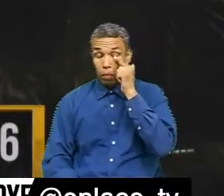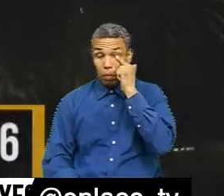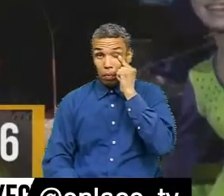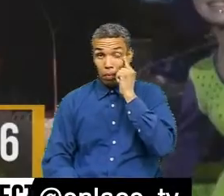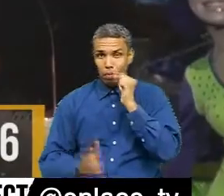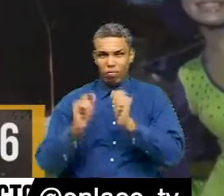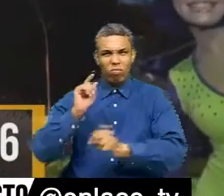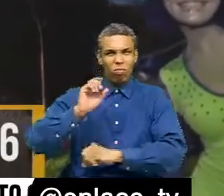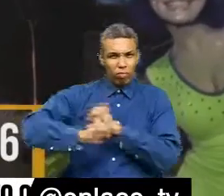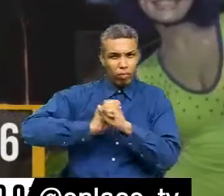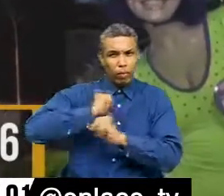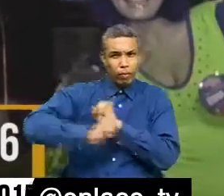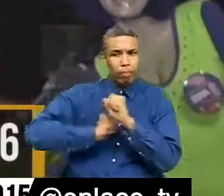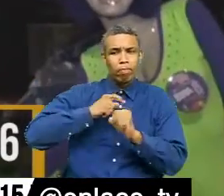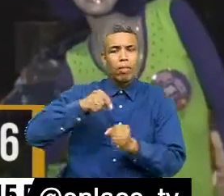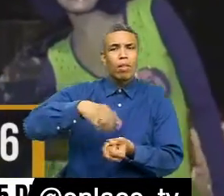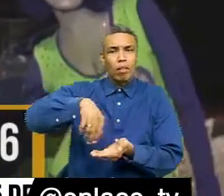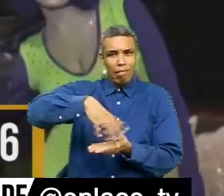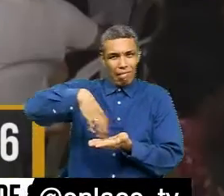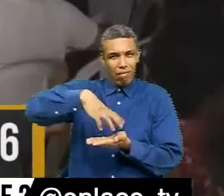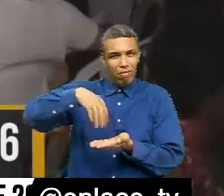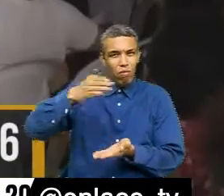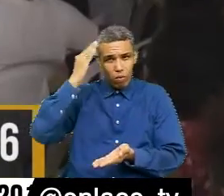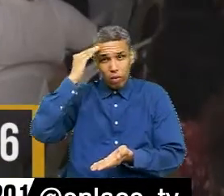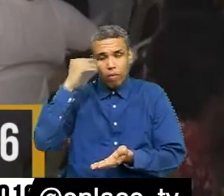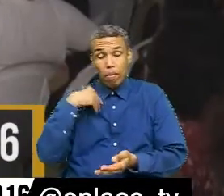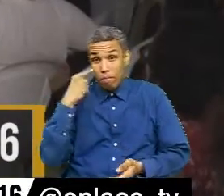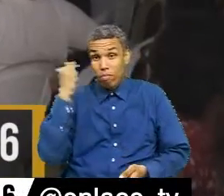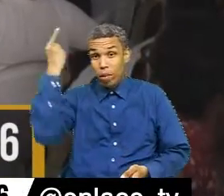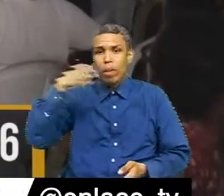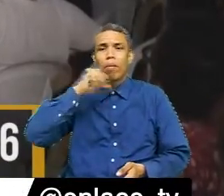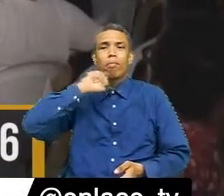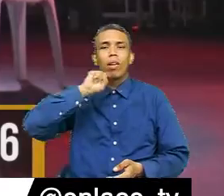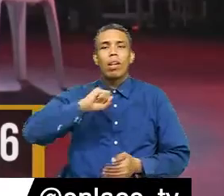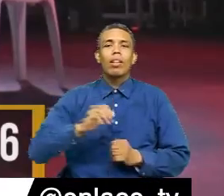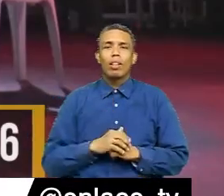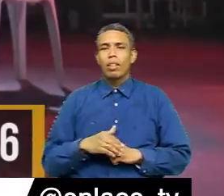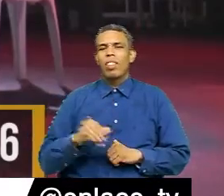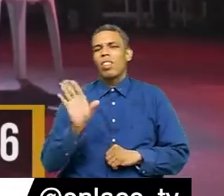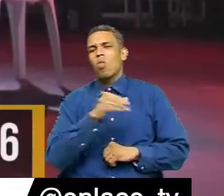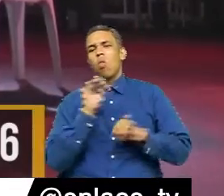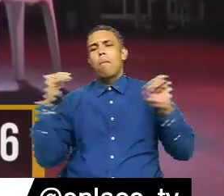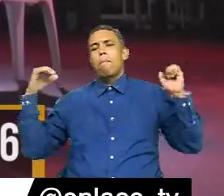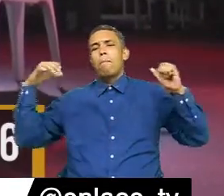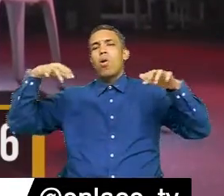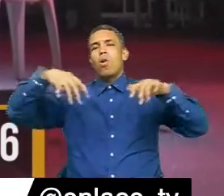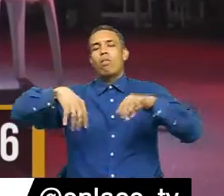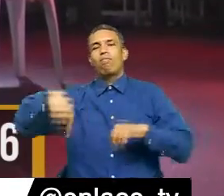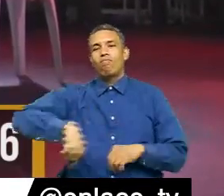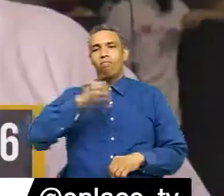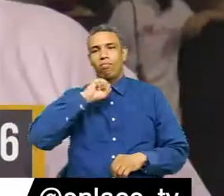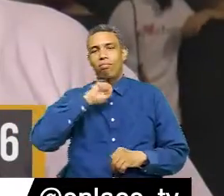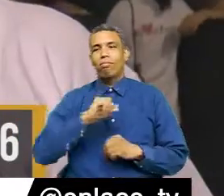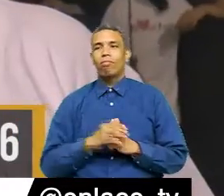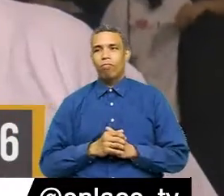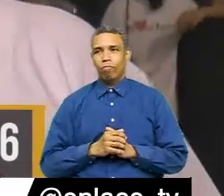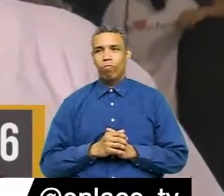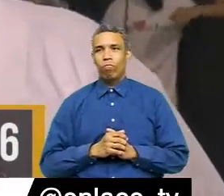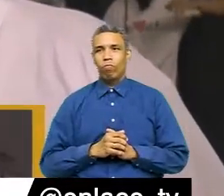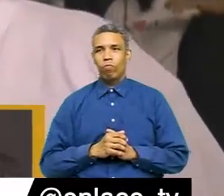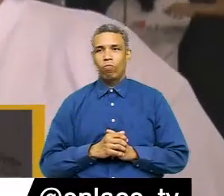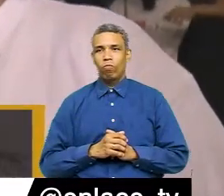se realiza en Santander y que este año, por primera vez en su historia, Barranca Bermeja se convirtió en la sede para su inauguración. Por esa razón